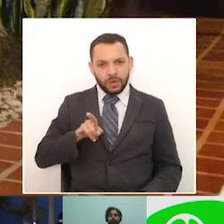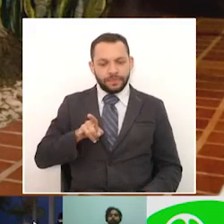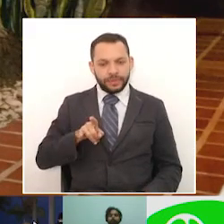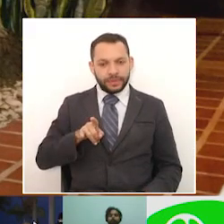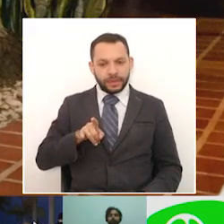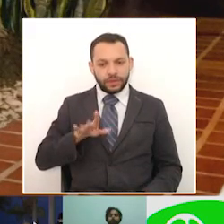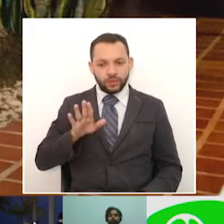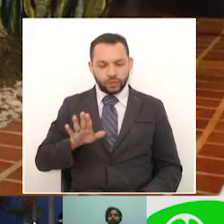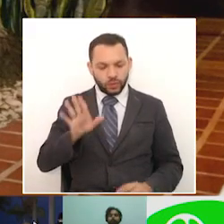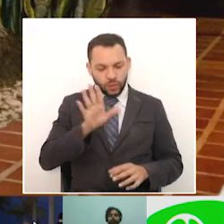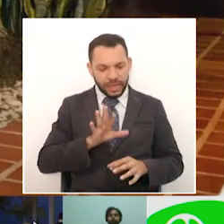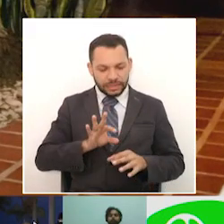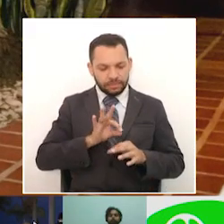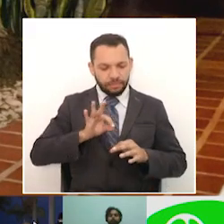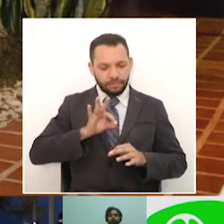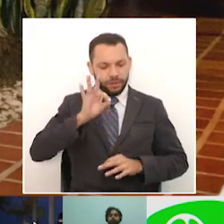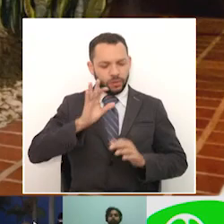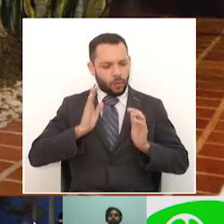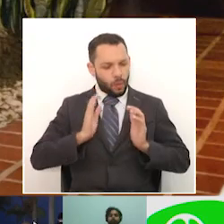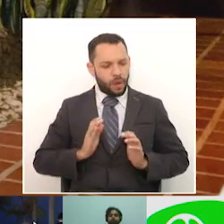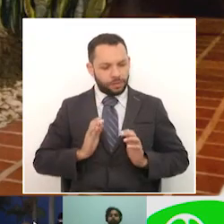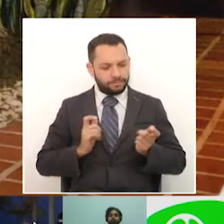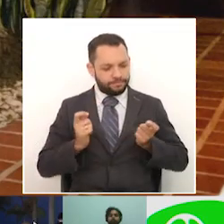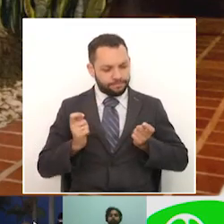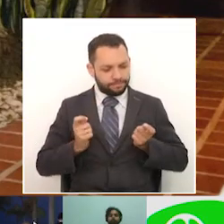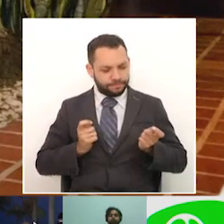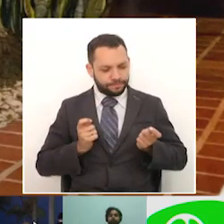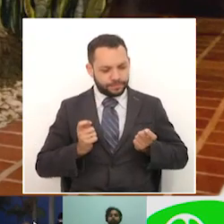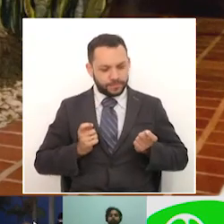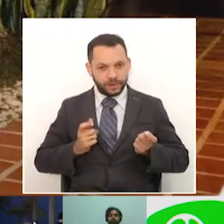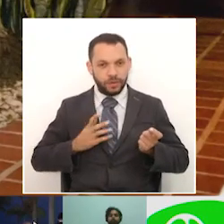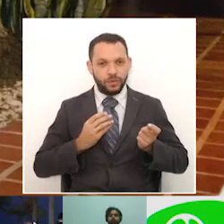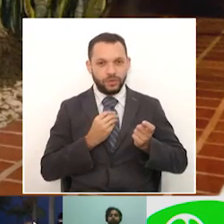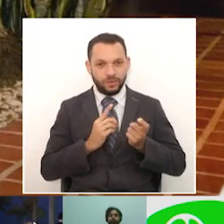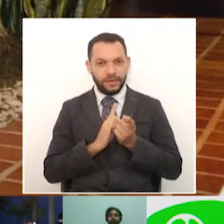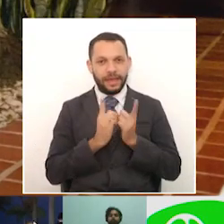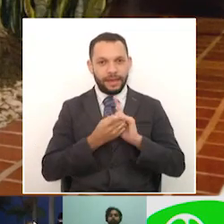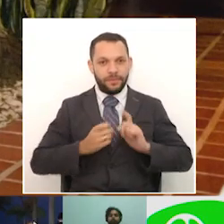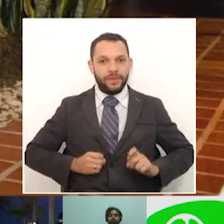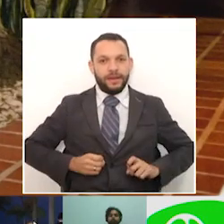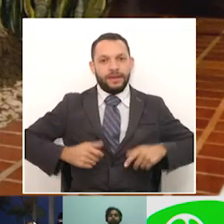hablando de religión, espiritual, para nosotros poder cambiar nuestras vidas.